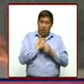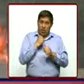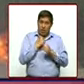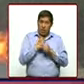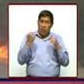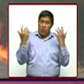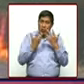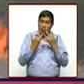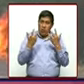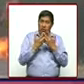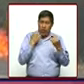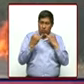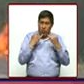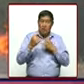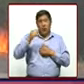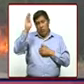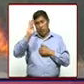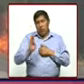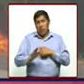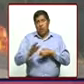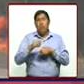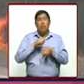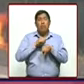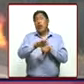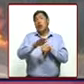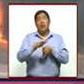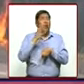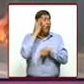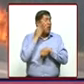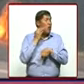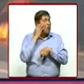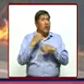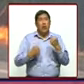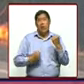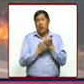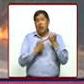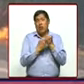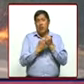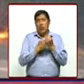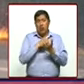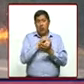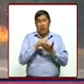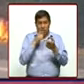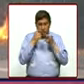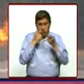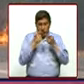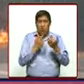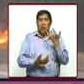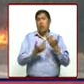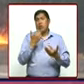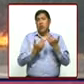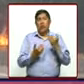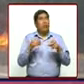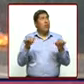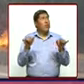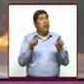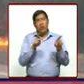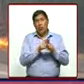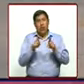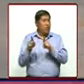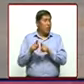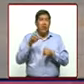trabajo de coordinación, informamos que Brasil enviará especialistas para apoyar en el Centro de Monitoreo y Seguimiento de Incendios, además